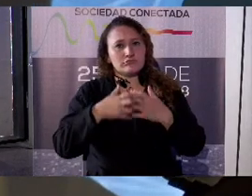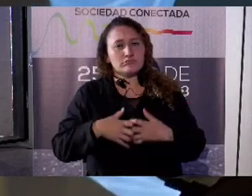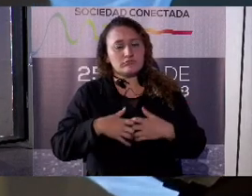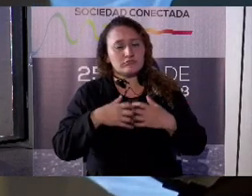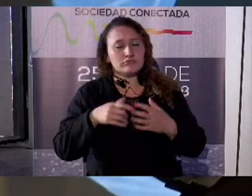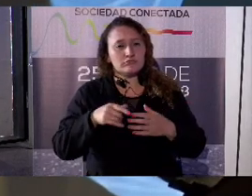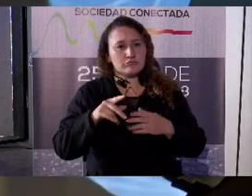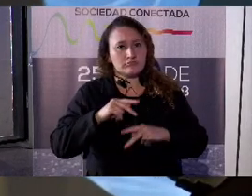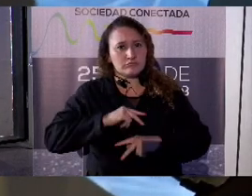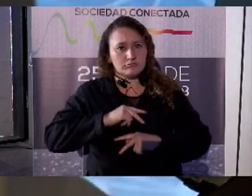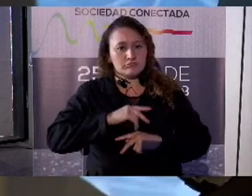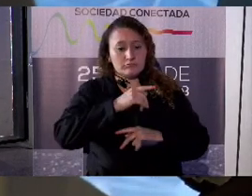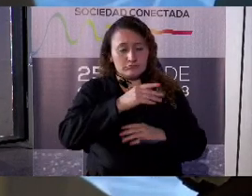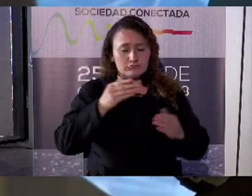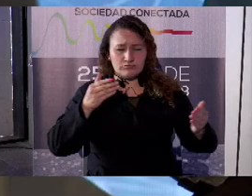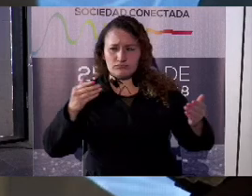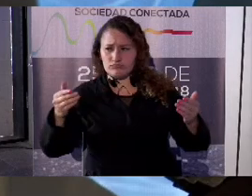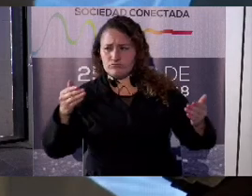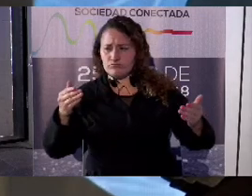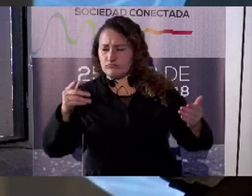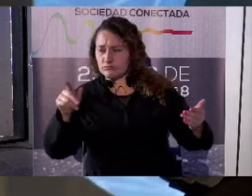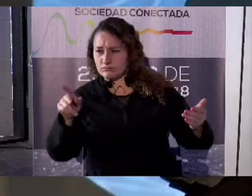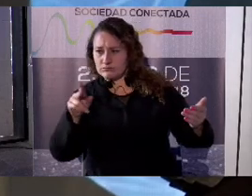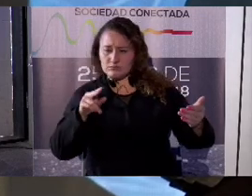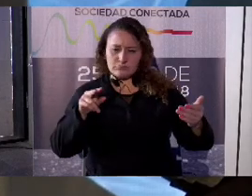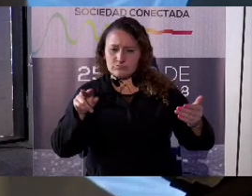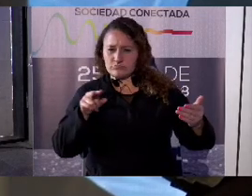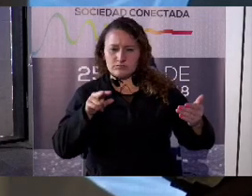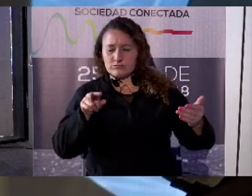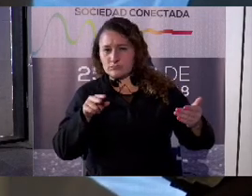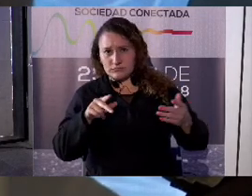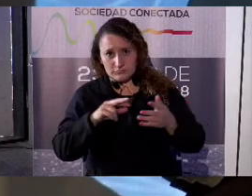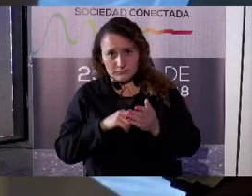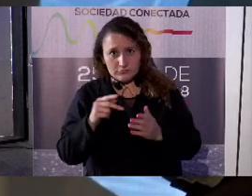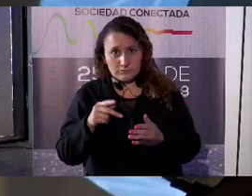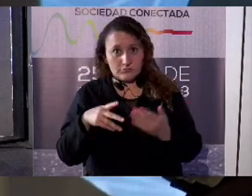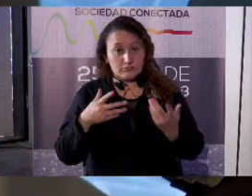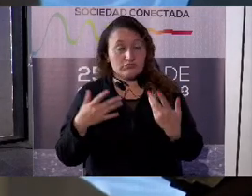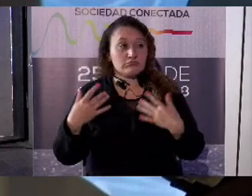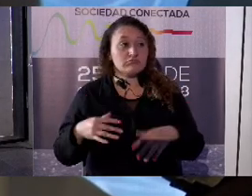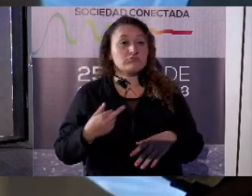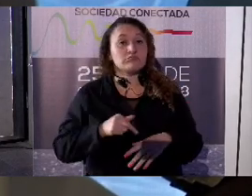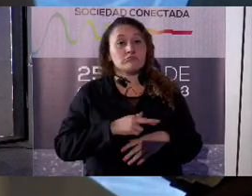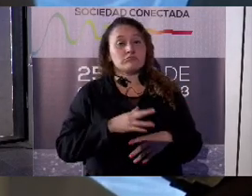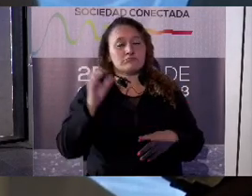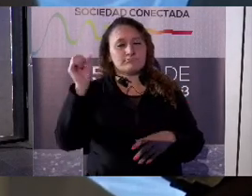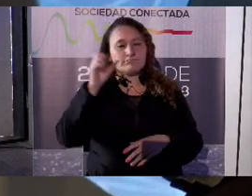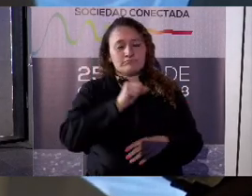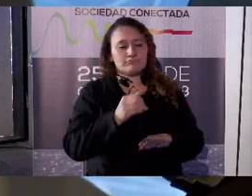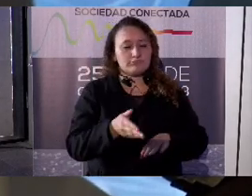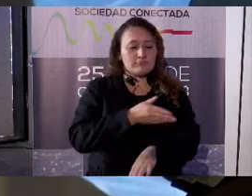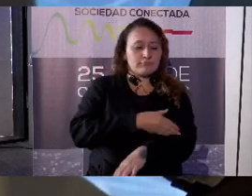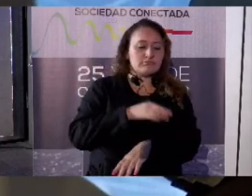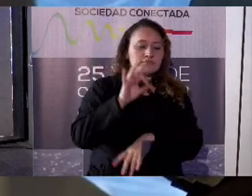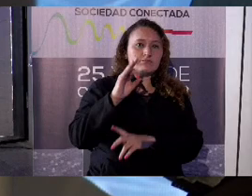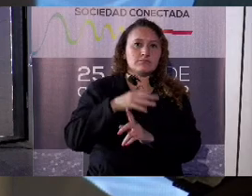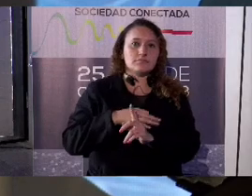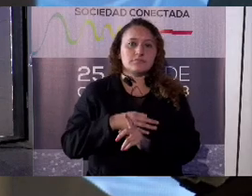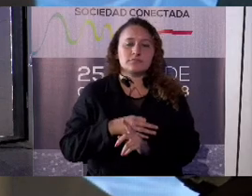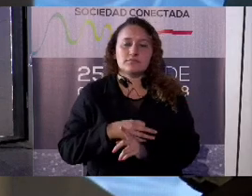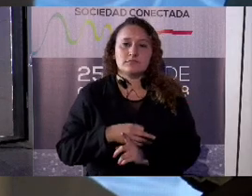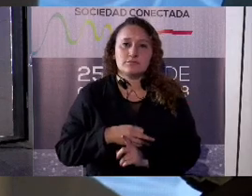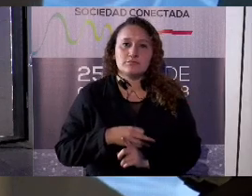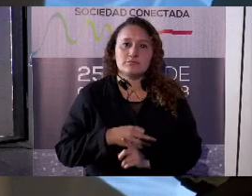compararon nuestra tecnología con la de ellos y y fuimos capaces de pronosticar fallas tres meses antes de que de que